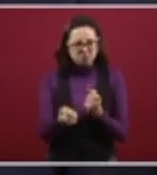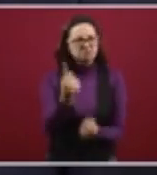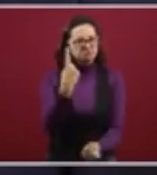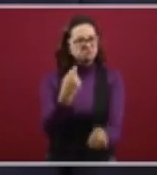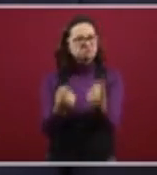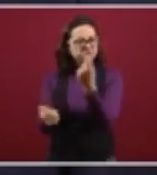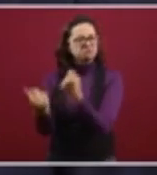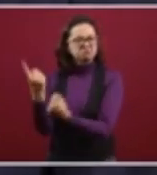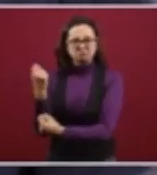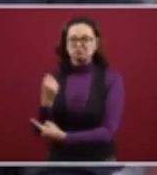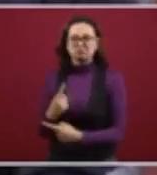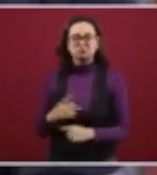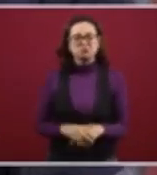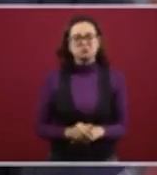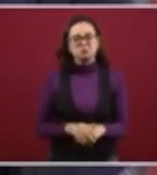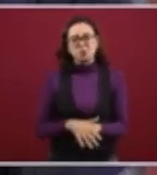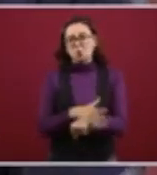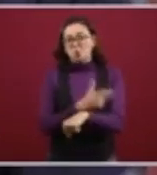porque